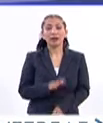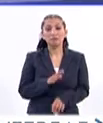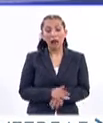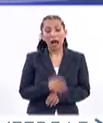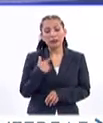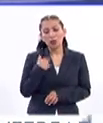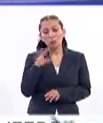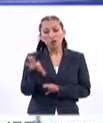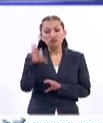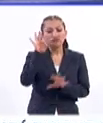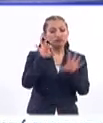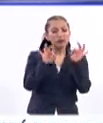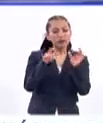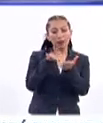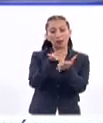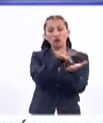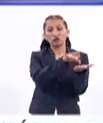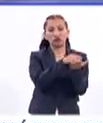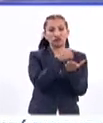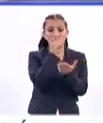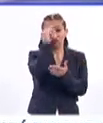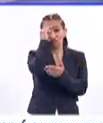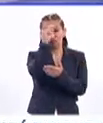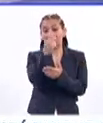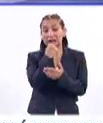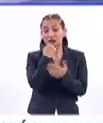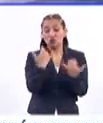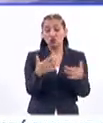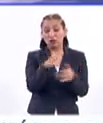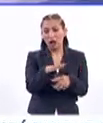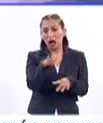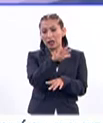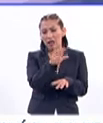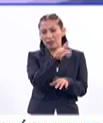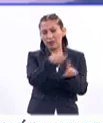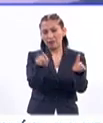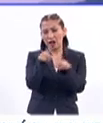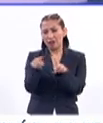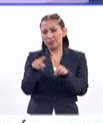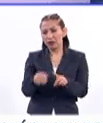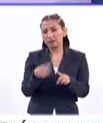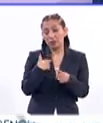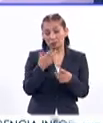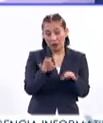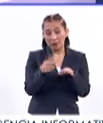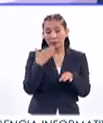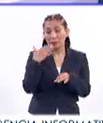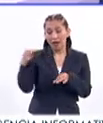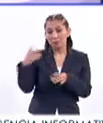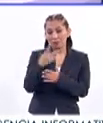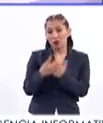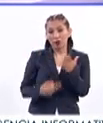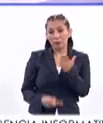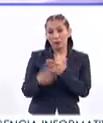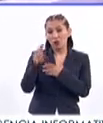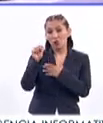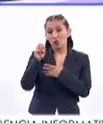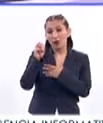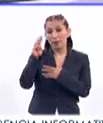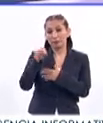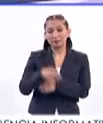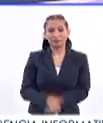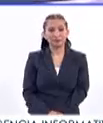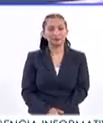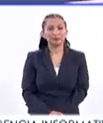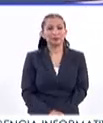que se localice y se apoye a los talentos en todas las áreas del conocimiento y bueno, gran labor que hace con este programa la máxima casa